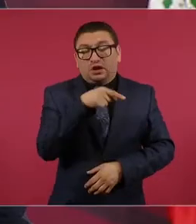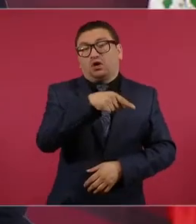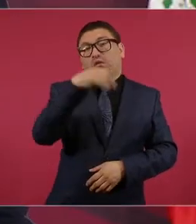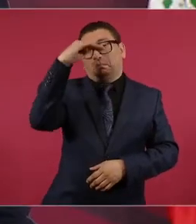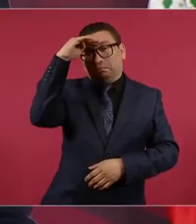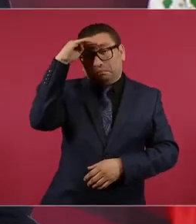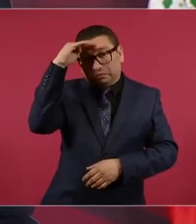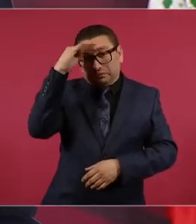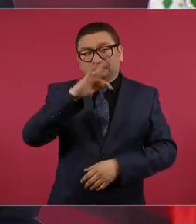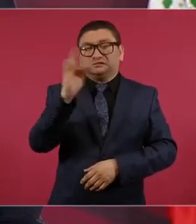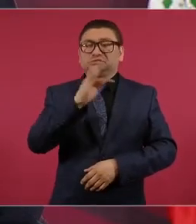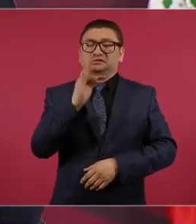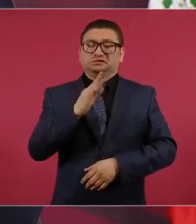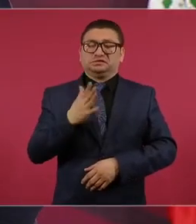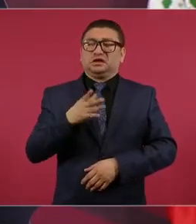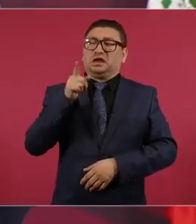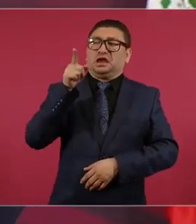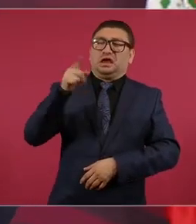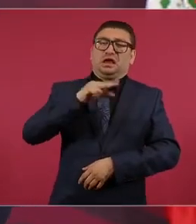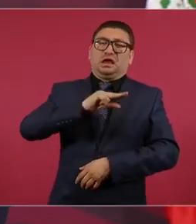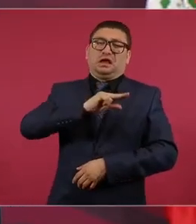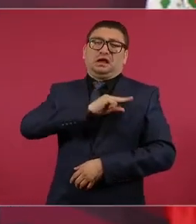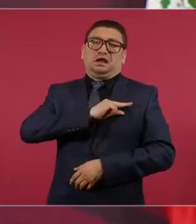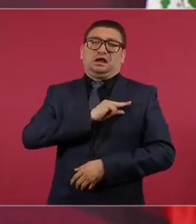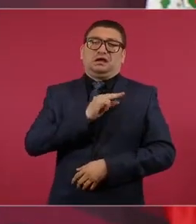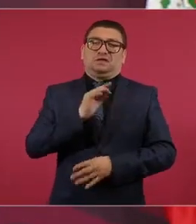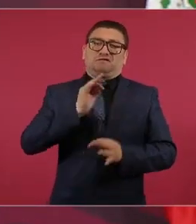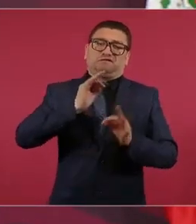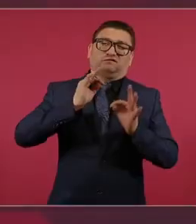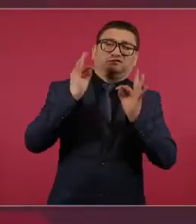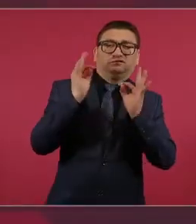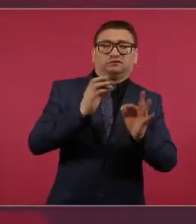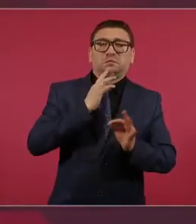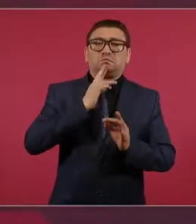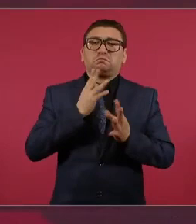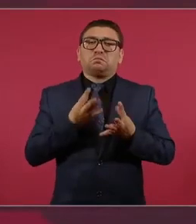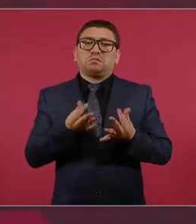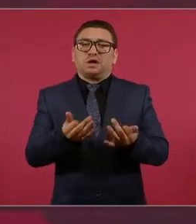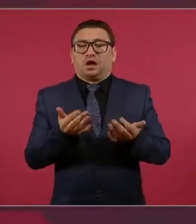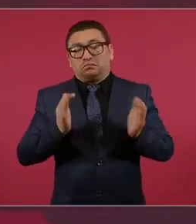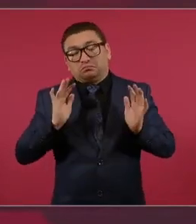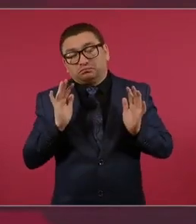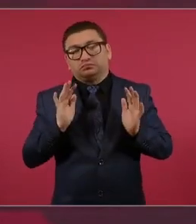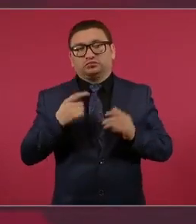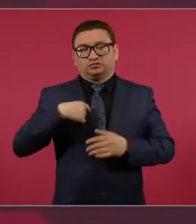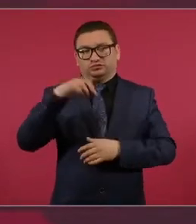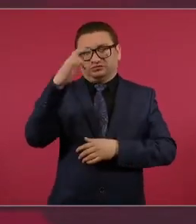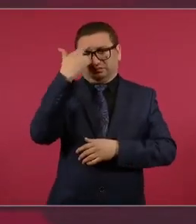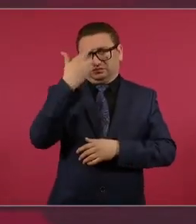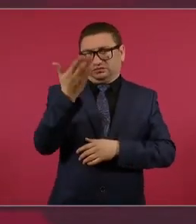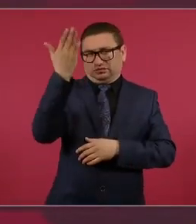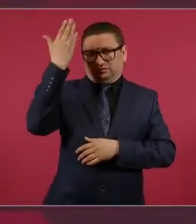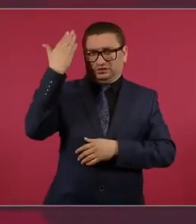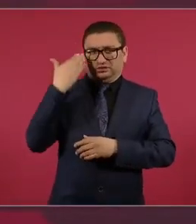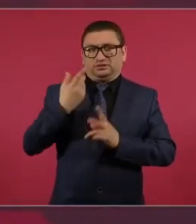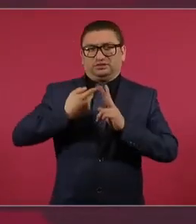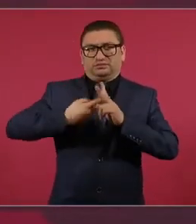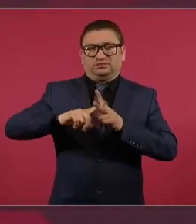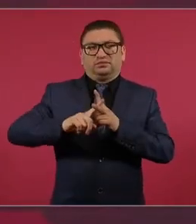que son de más calidad Yo me acuerdo que cuando pusieron las primeras